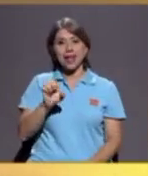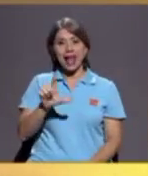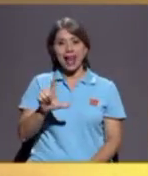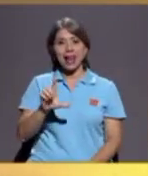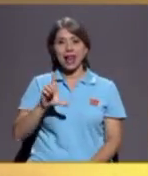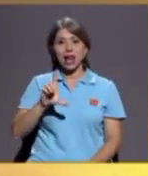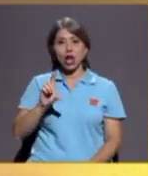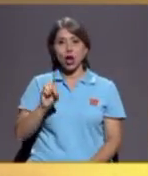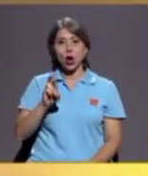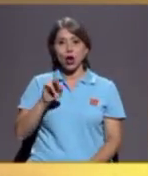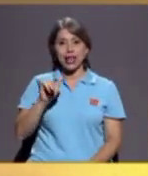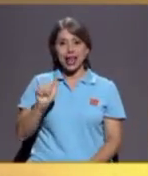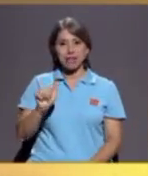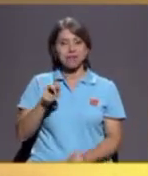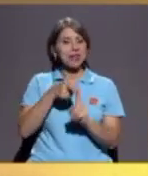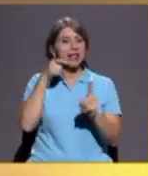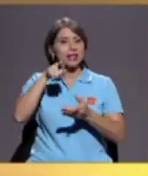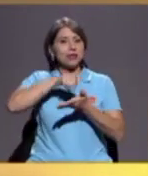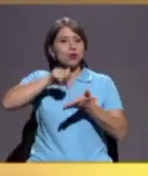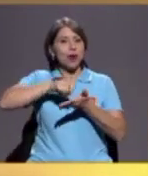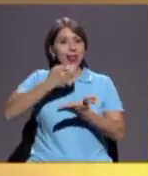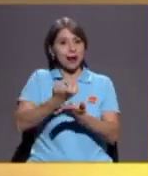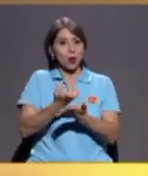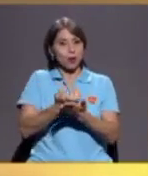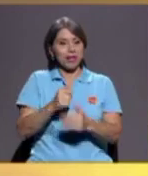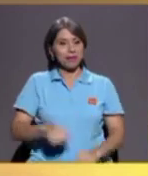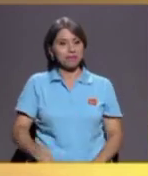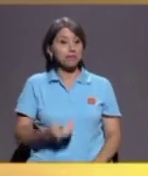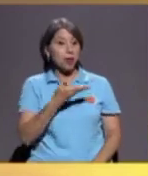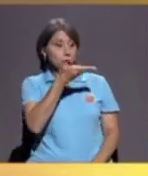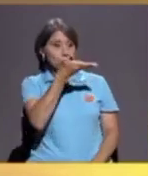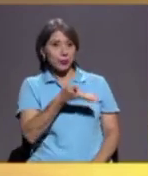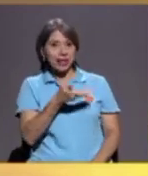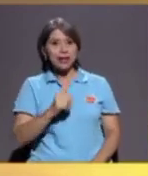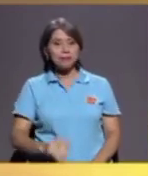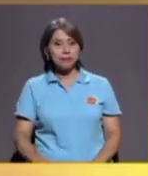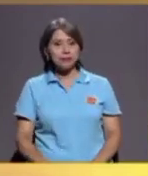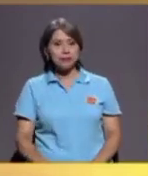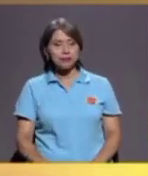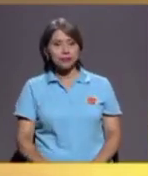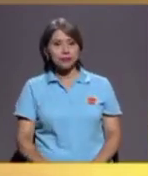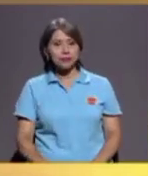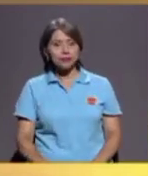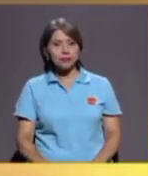de Economía. Don Miguel, que